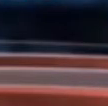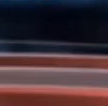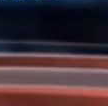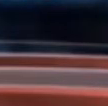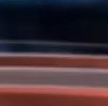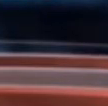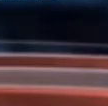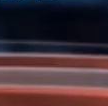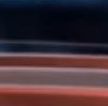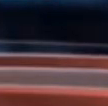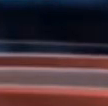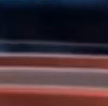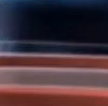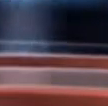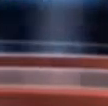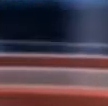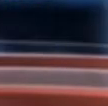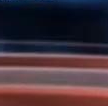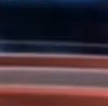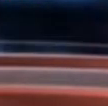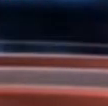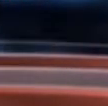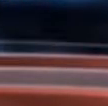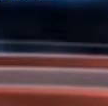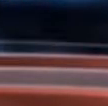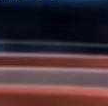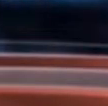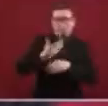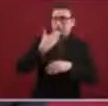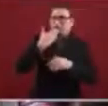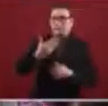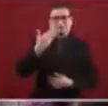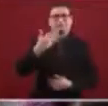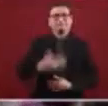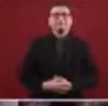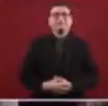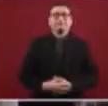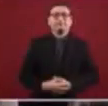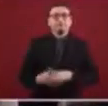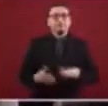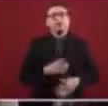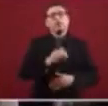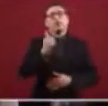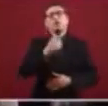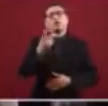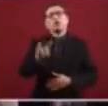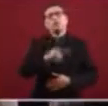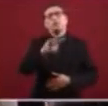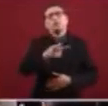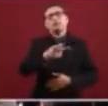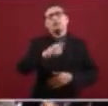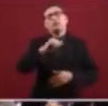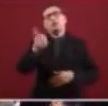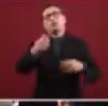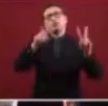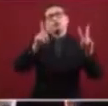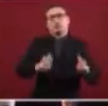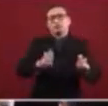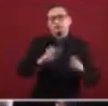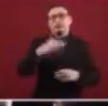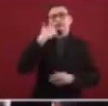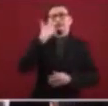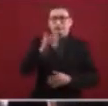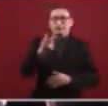Hidalgo Noticias MX presenta. Y en otro tema, presidente, quisiera preguntarle